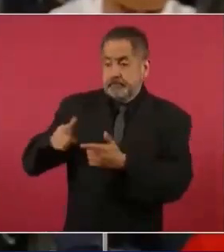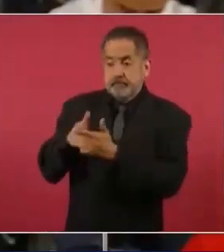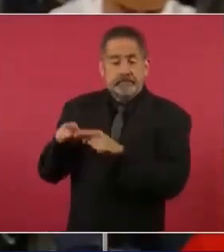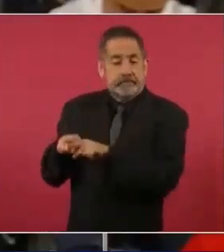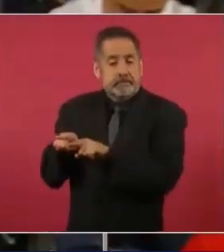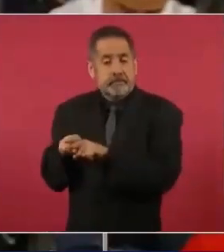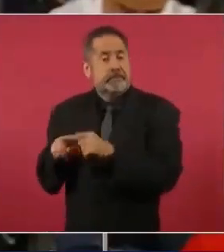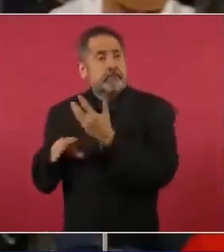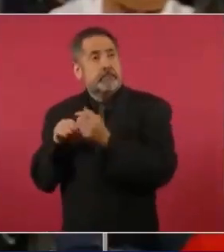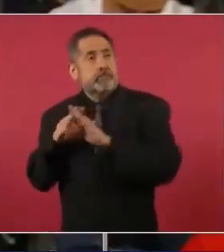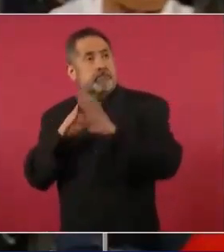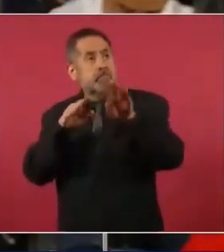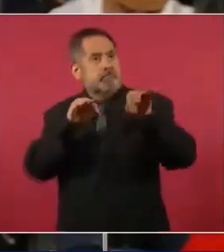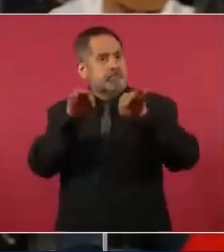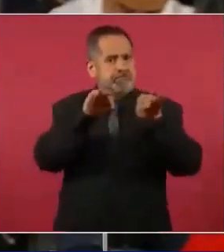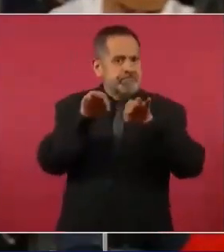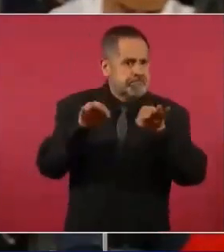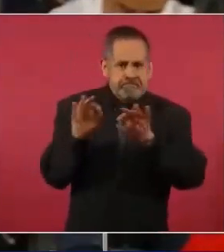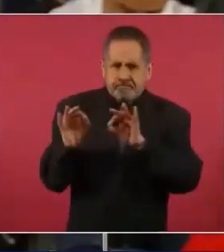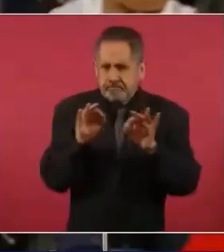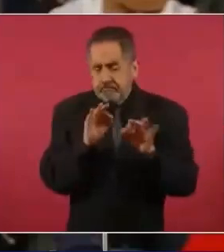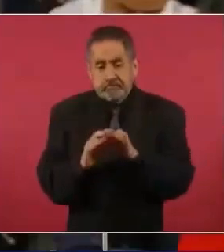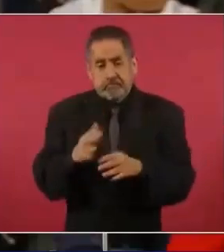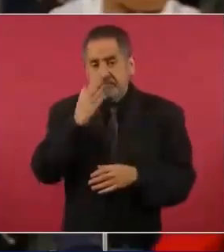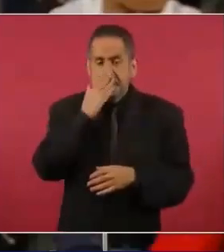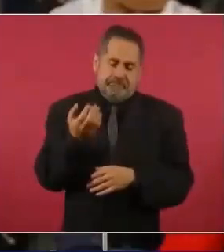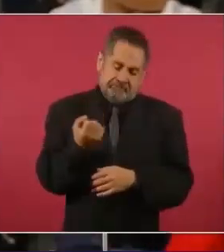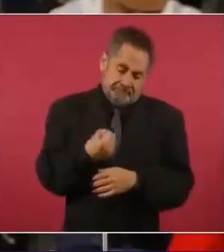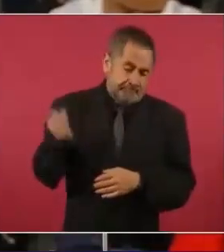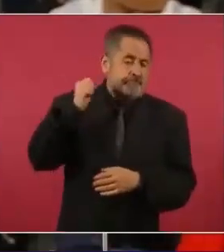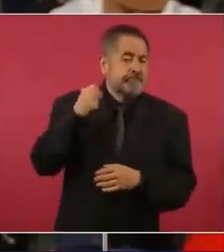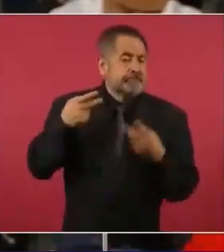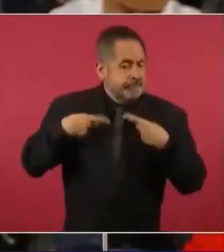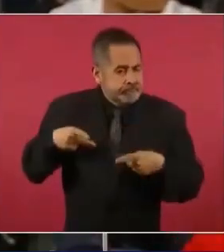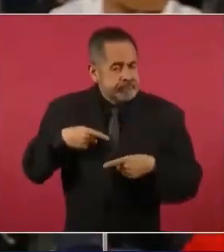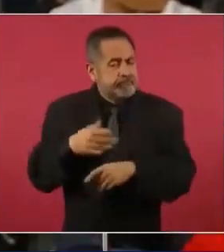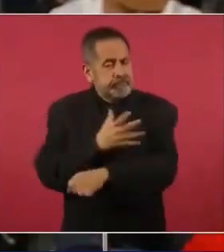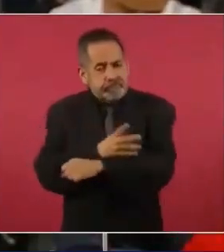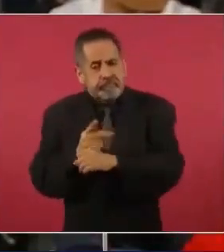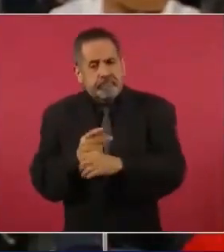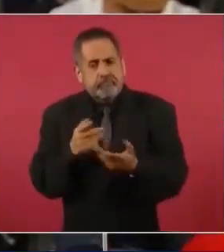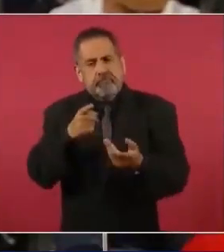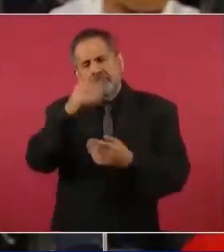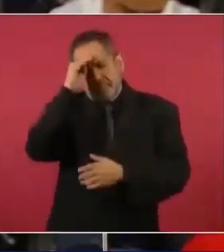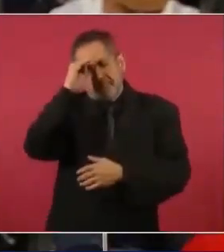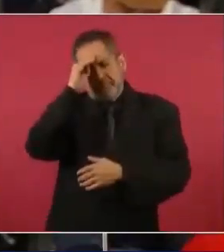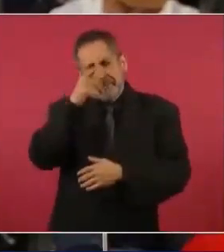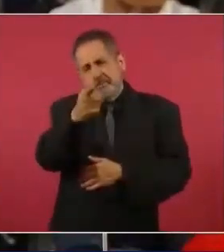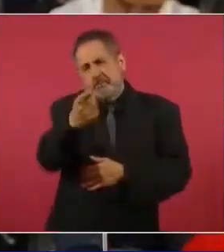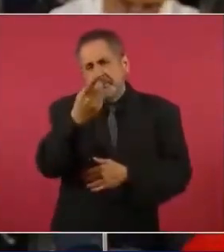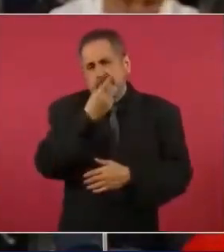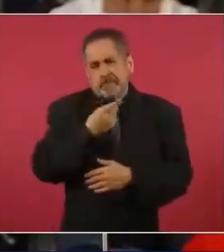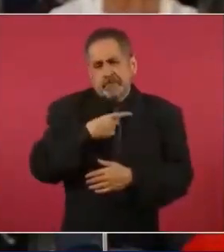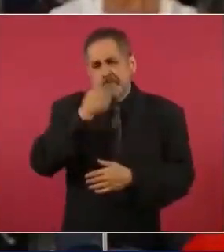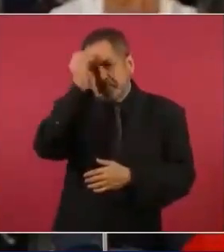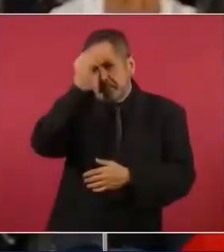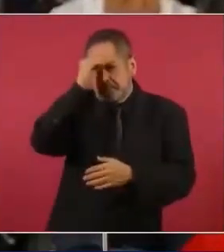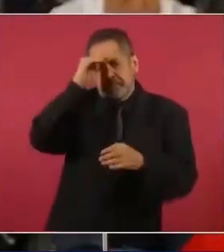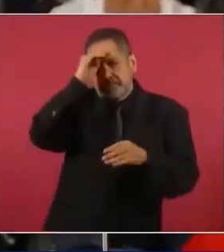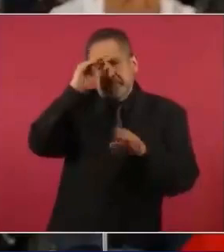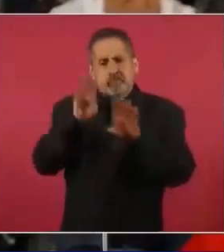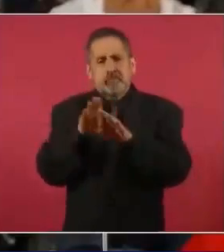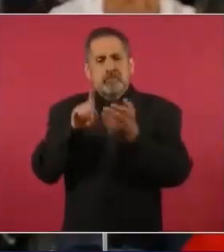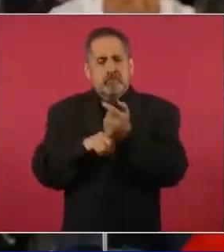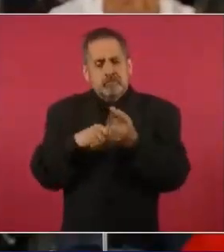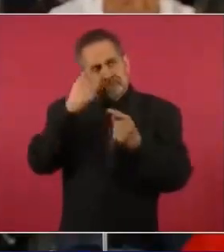migrantes ya se pusieron a trabajar y es gente muy talentosa, y cuál es su reflexión y sus opiniones y sobre todo